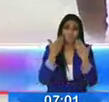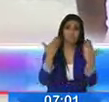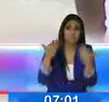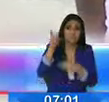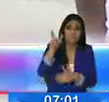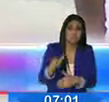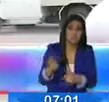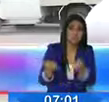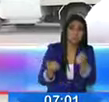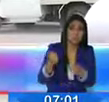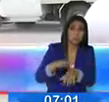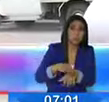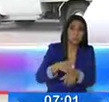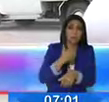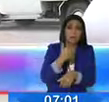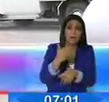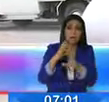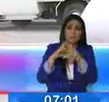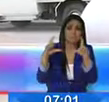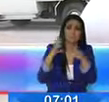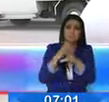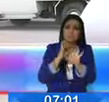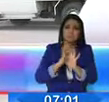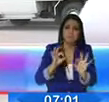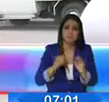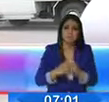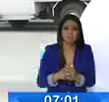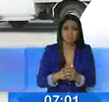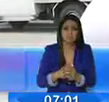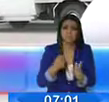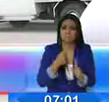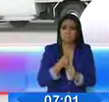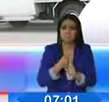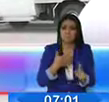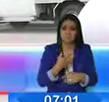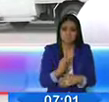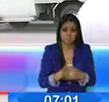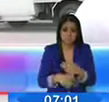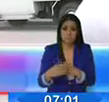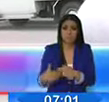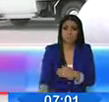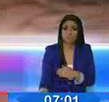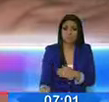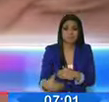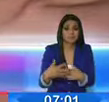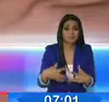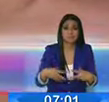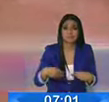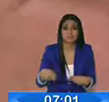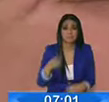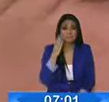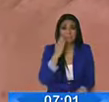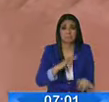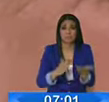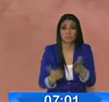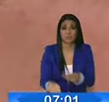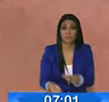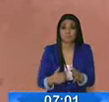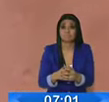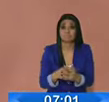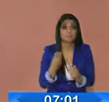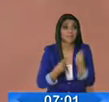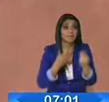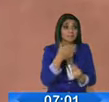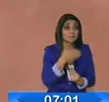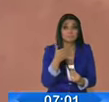de la compañía estamos súper afectados y más mi hijo pequeño en que no le puede asimilar todavía de la mejor forma no saben por dónde caminar para ver si el